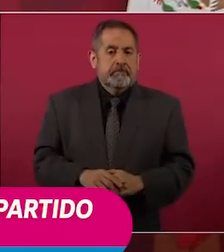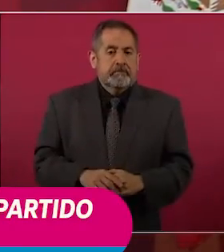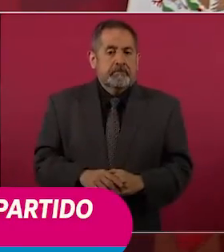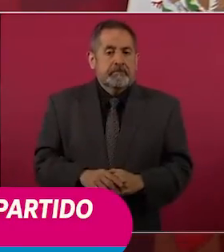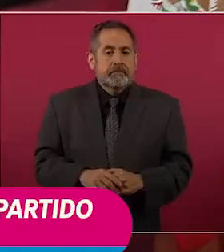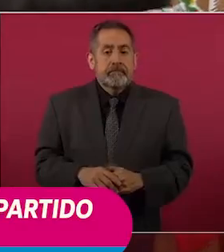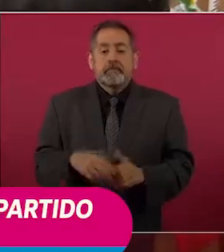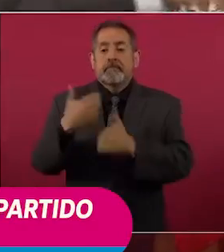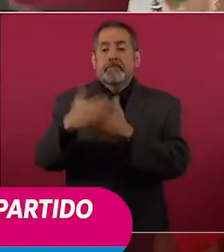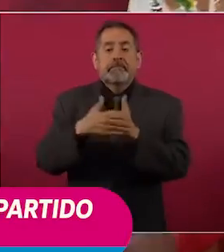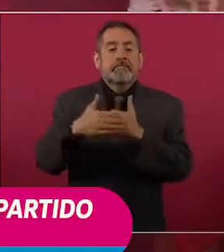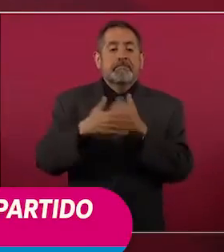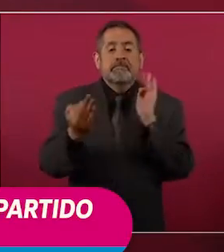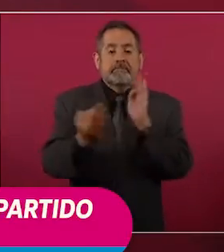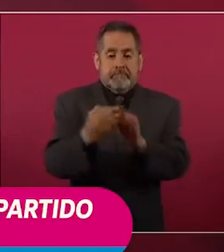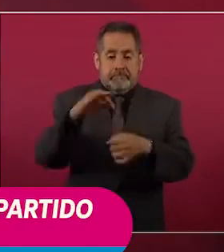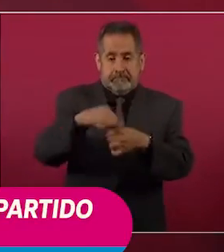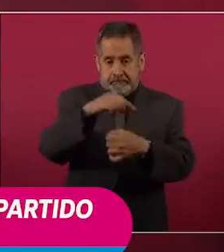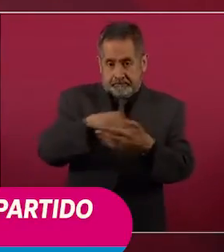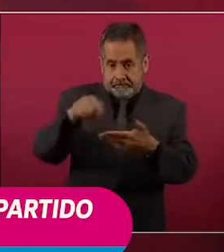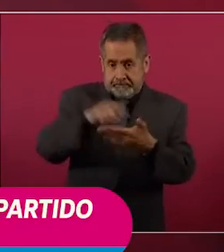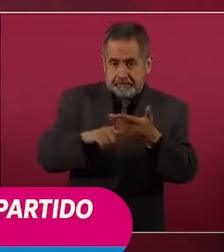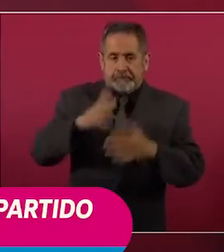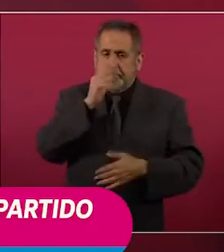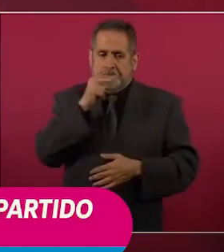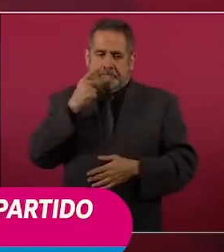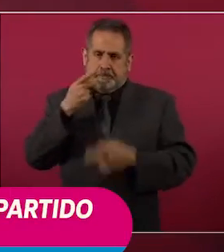cuando ya vengan las campañas.